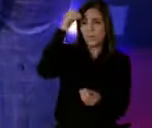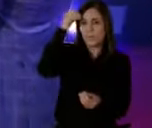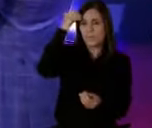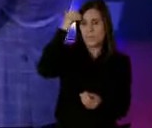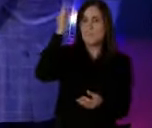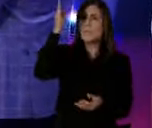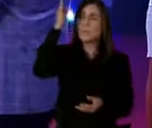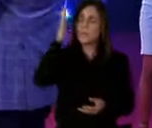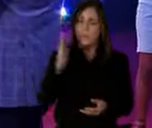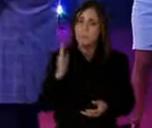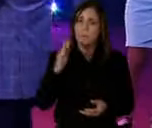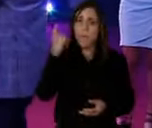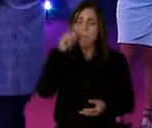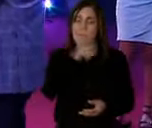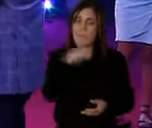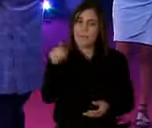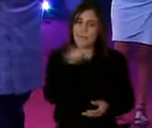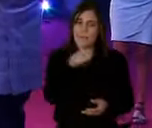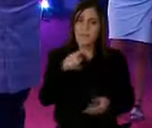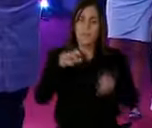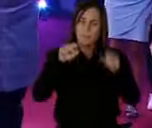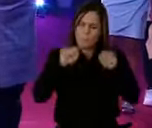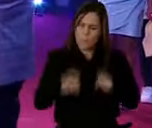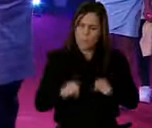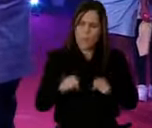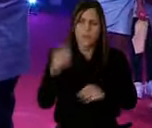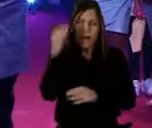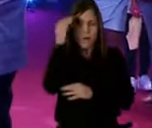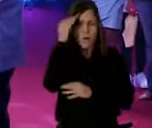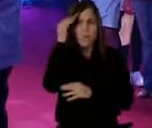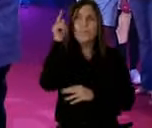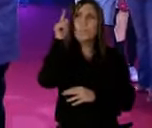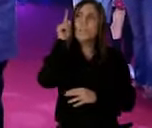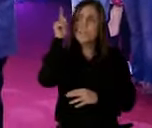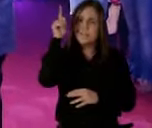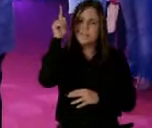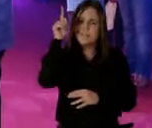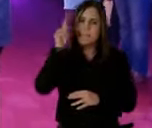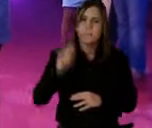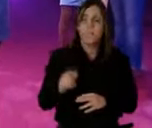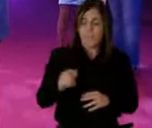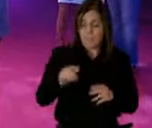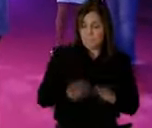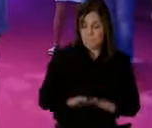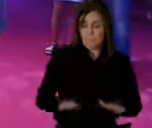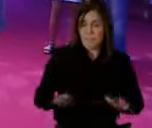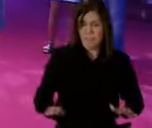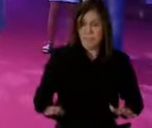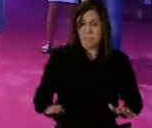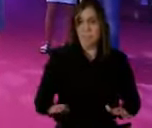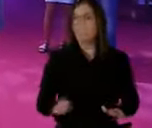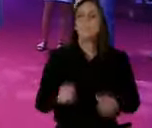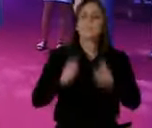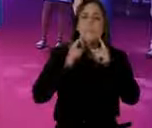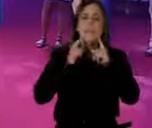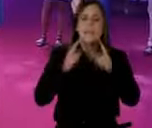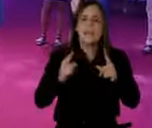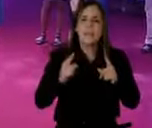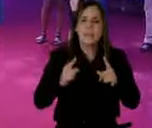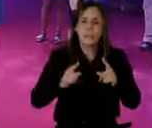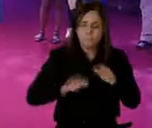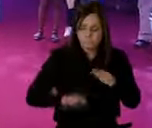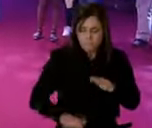a su temprana edad y puedan servirte. Declaramos que crecerán sanas en términos físicos, emocionales y espirituales